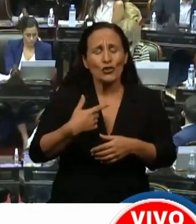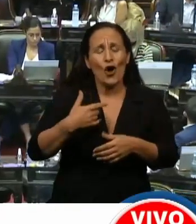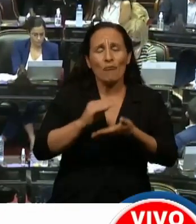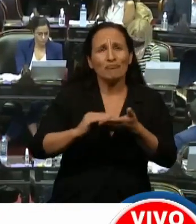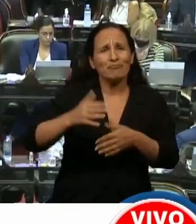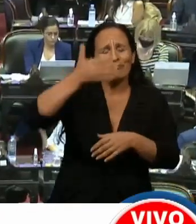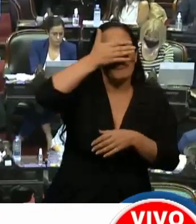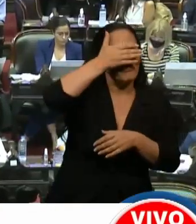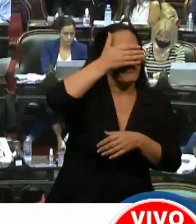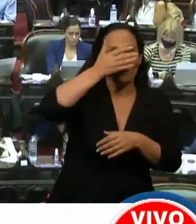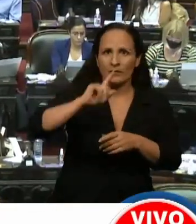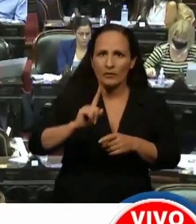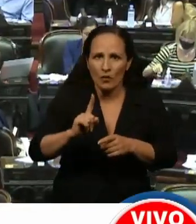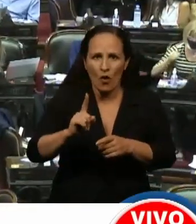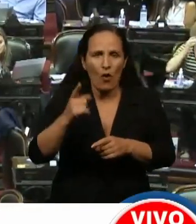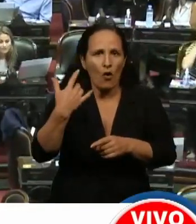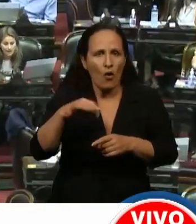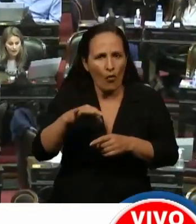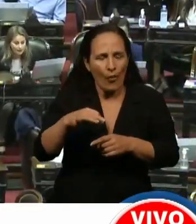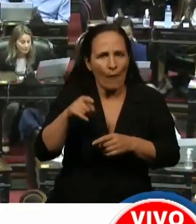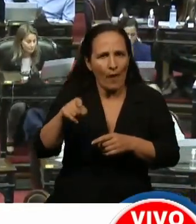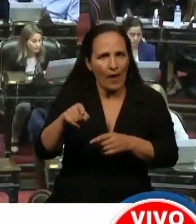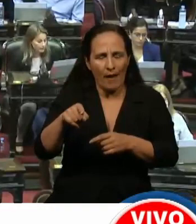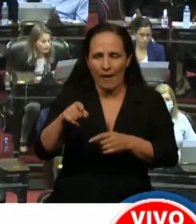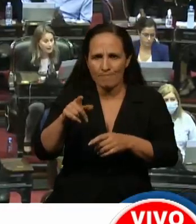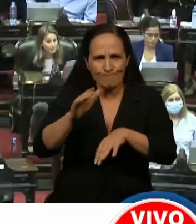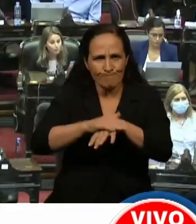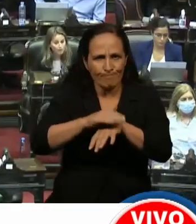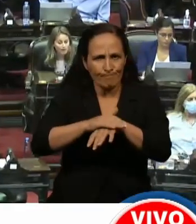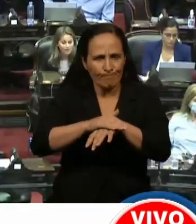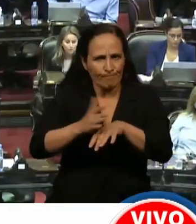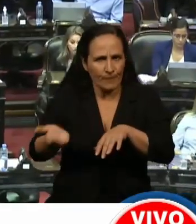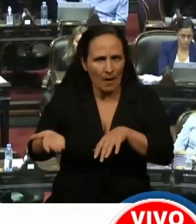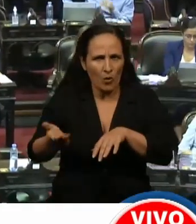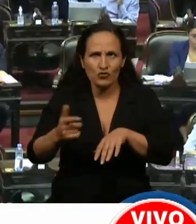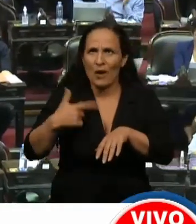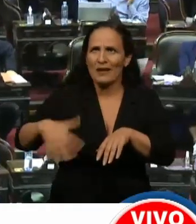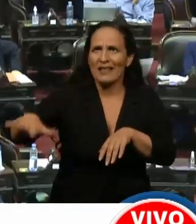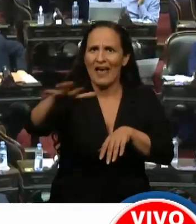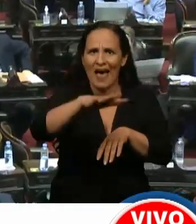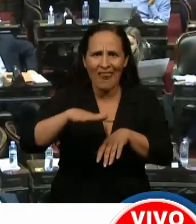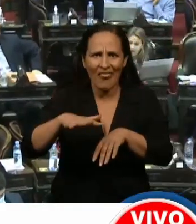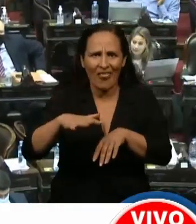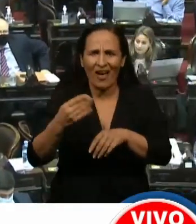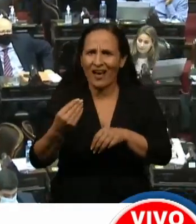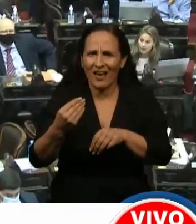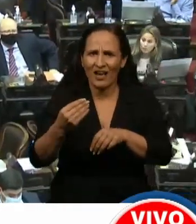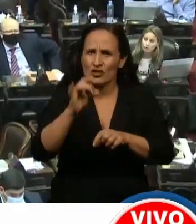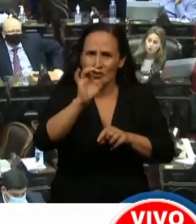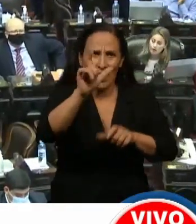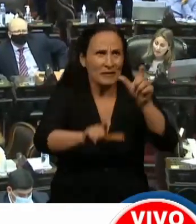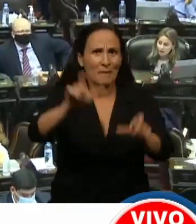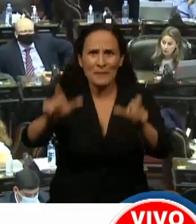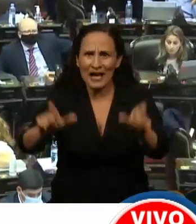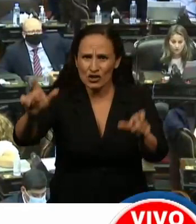lado, dejando un pésimo mensaje que la responsabilidad social solo va a pesar en nuestros